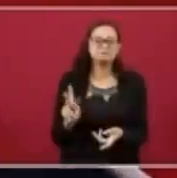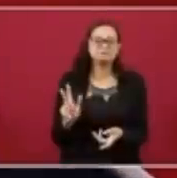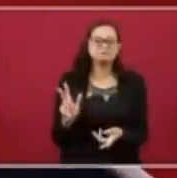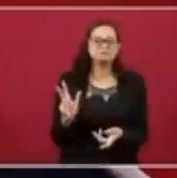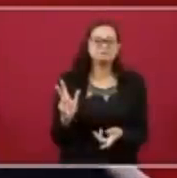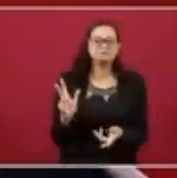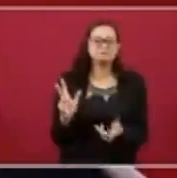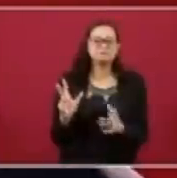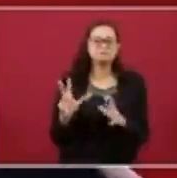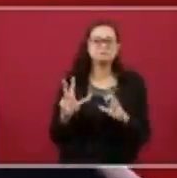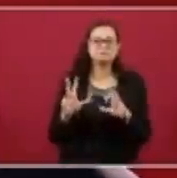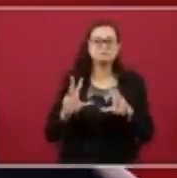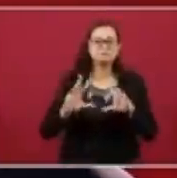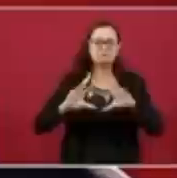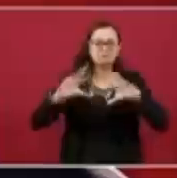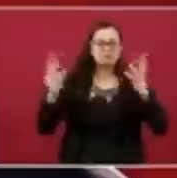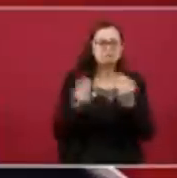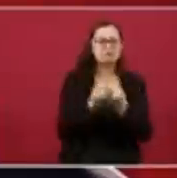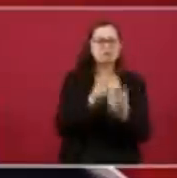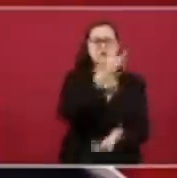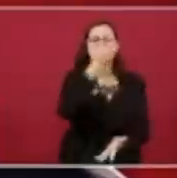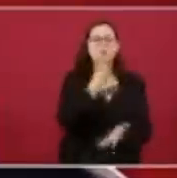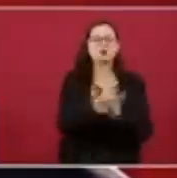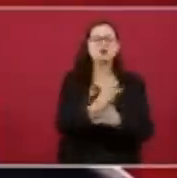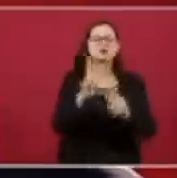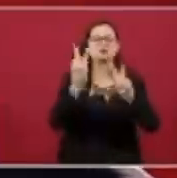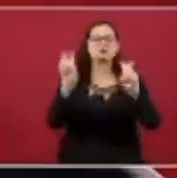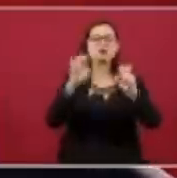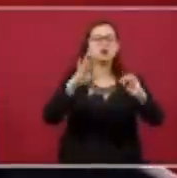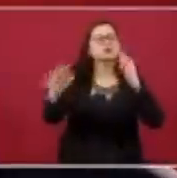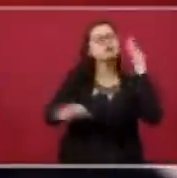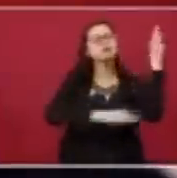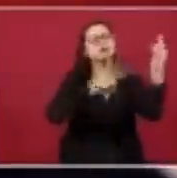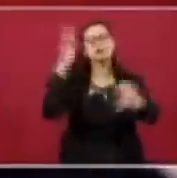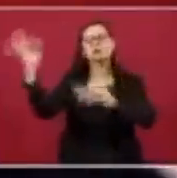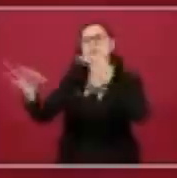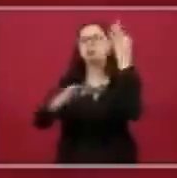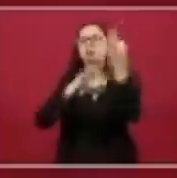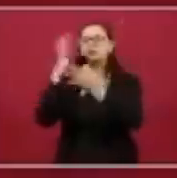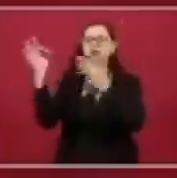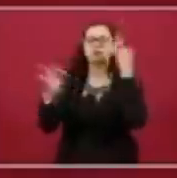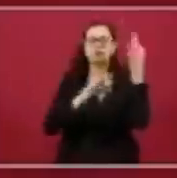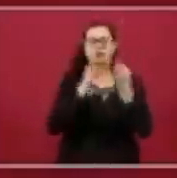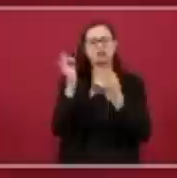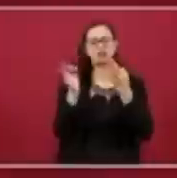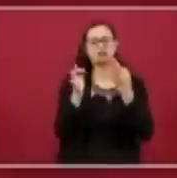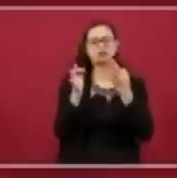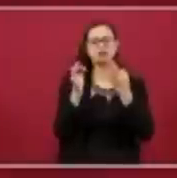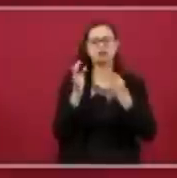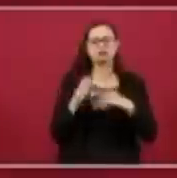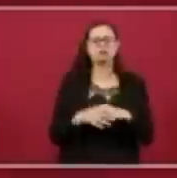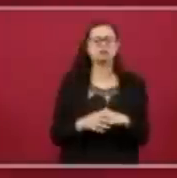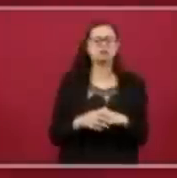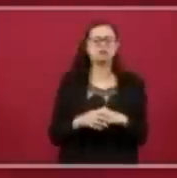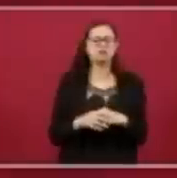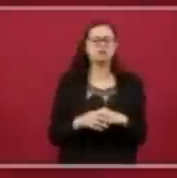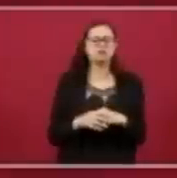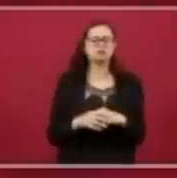el esquema de la publicidad, de la detención de